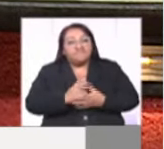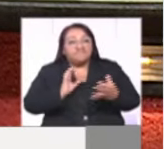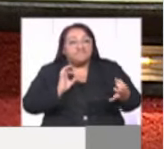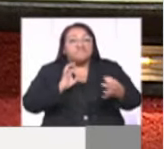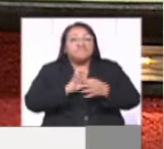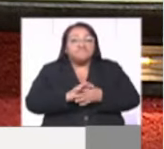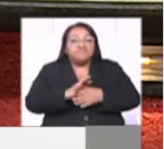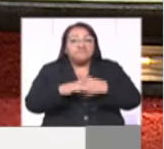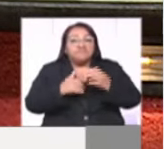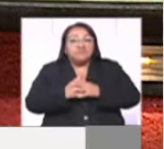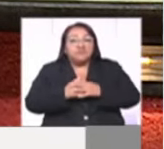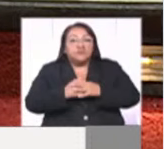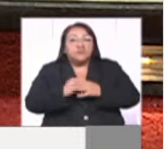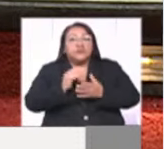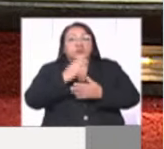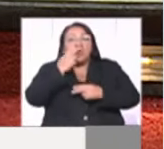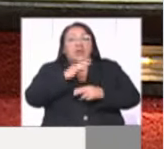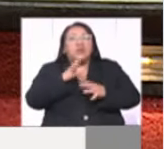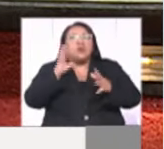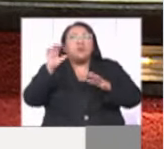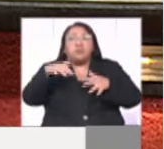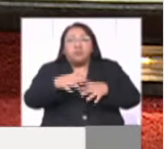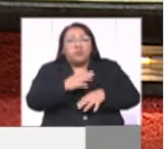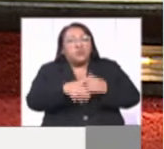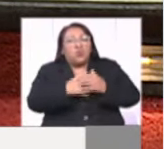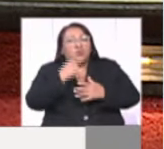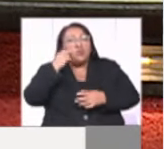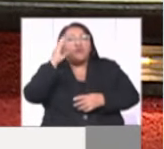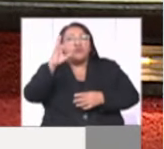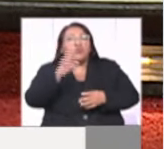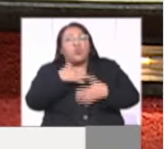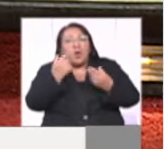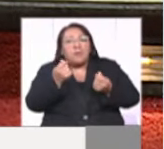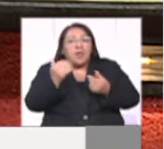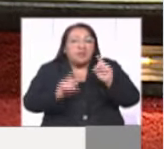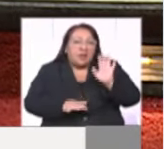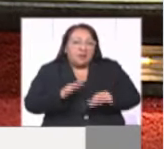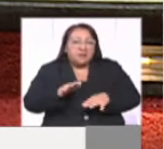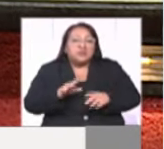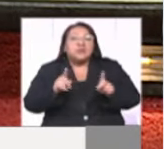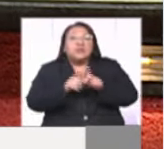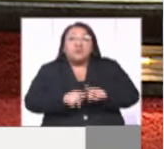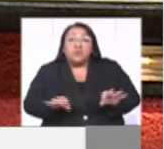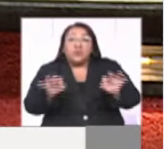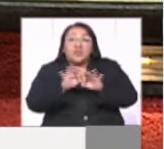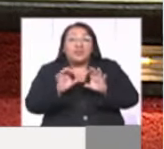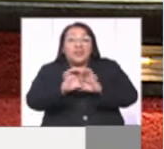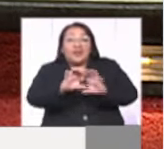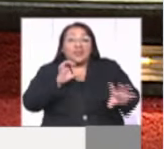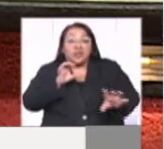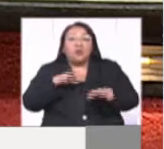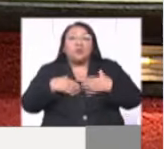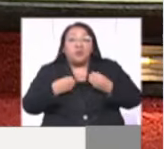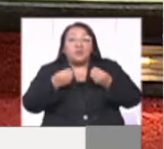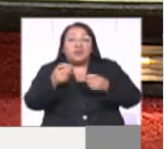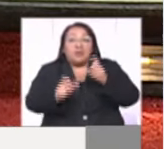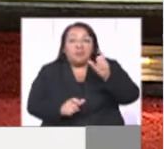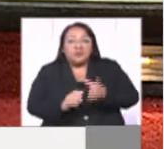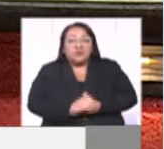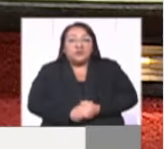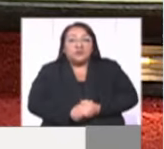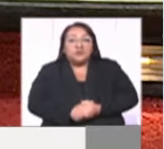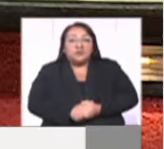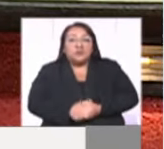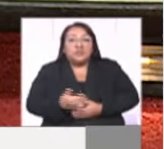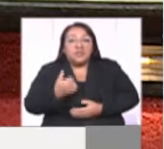asociadas al fenómeno del Niño en su futuro. Destacar que el retiro permite a los afiliados